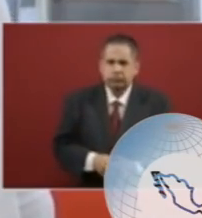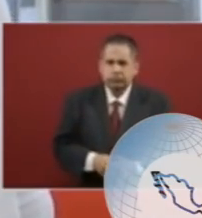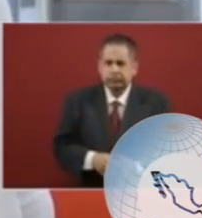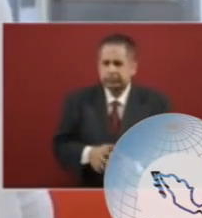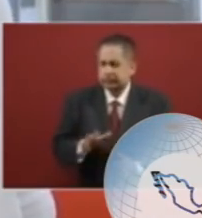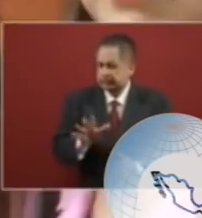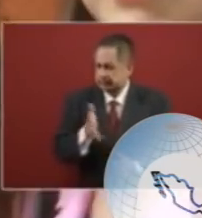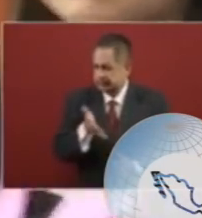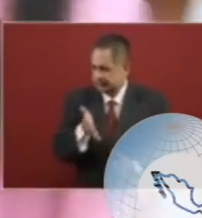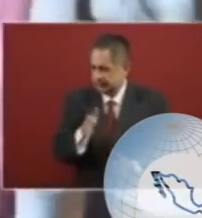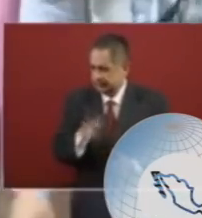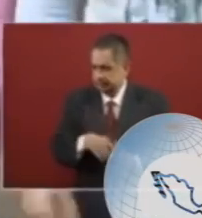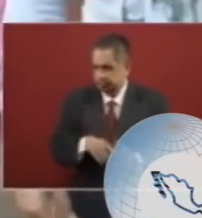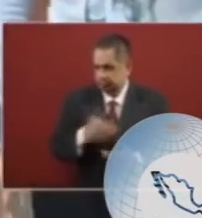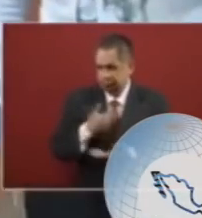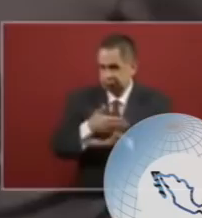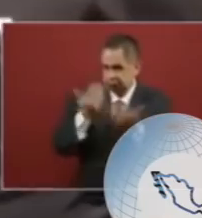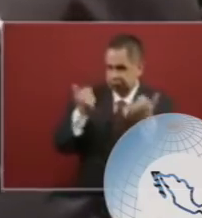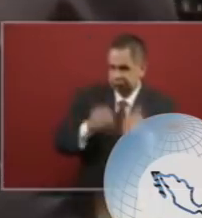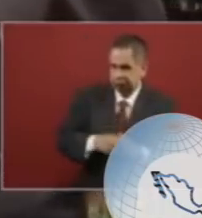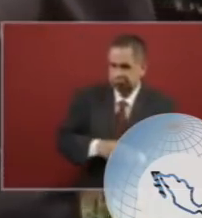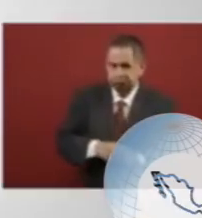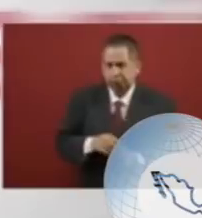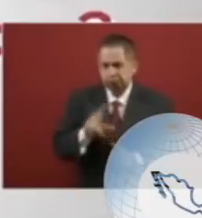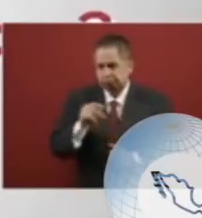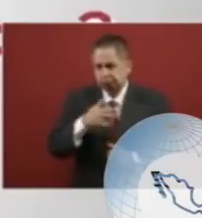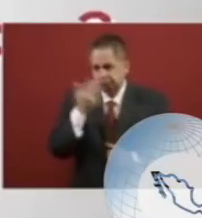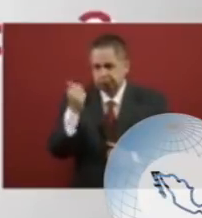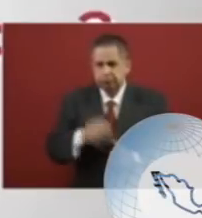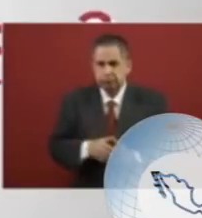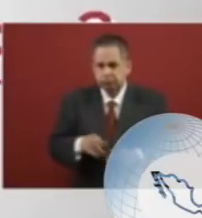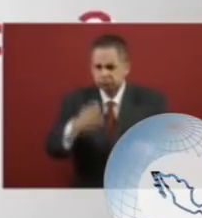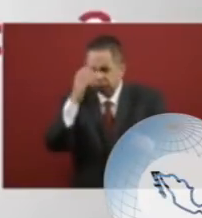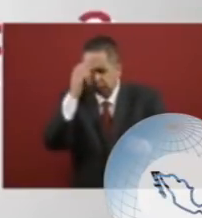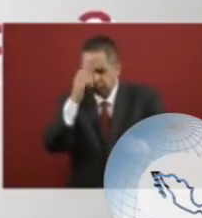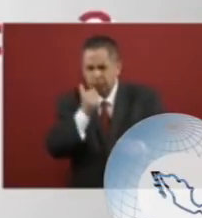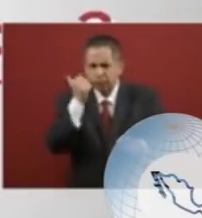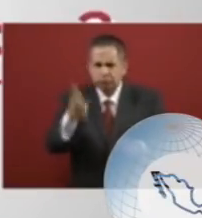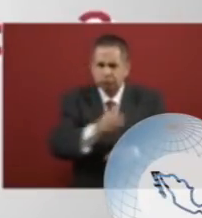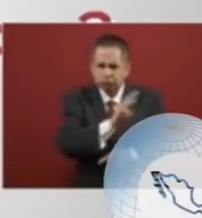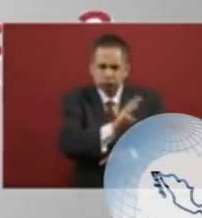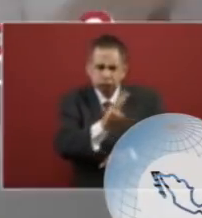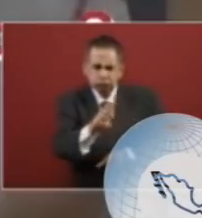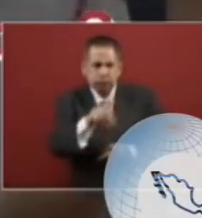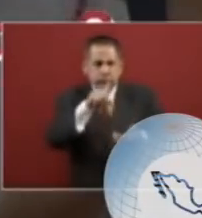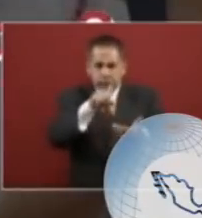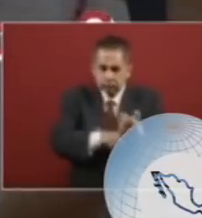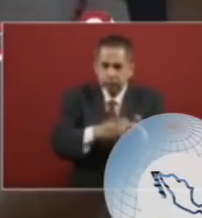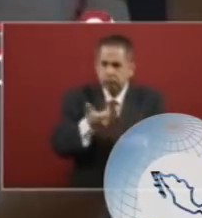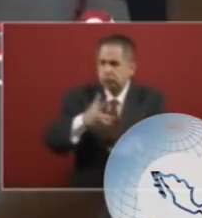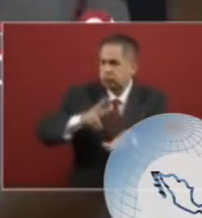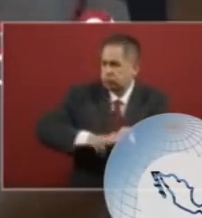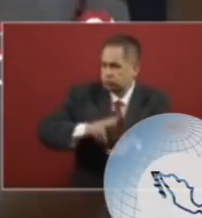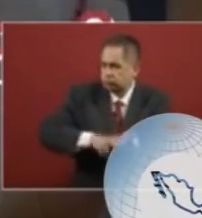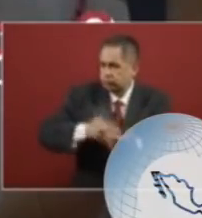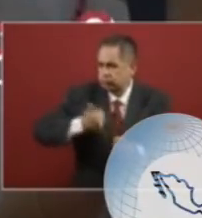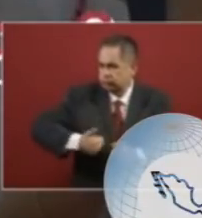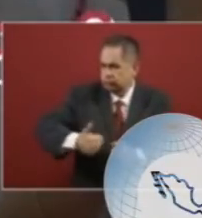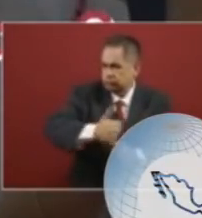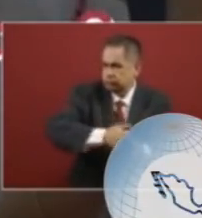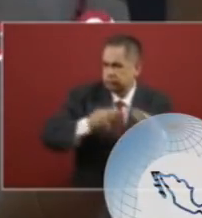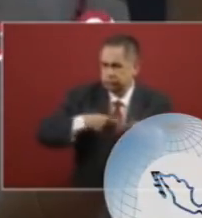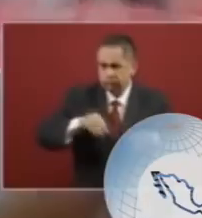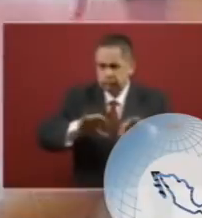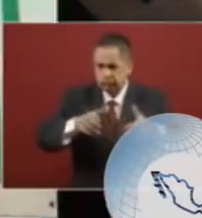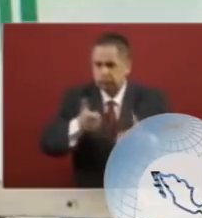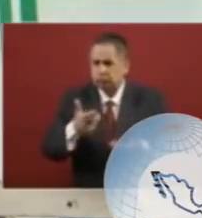Más o menos. No sé. No. ¿Conoces algún portal con información sobre los sueldos de las personas servidoras